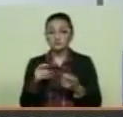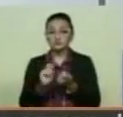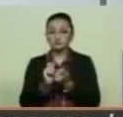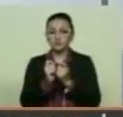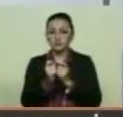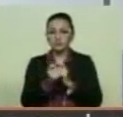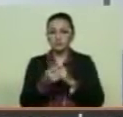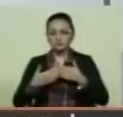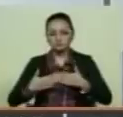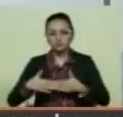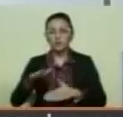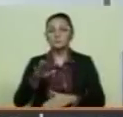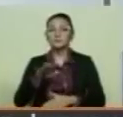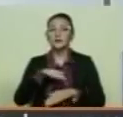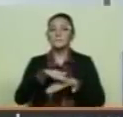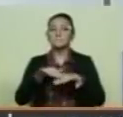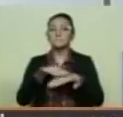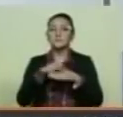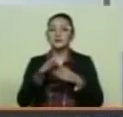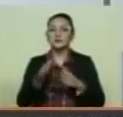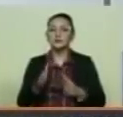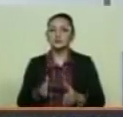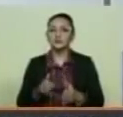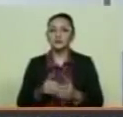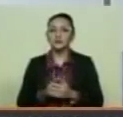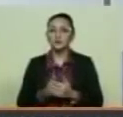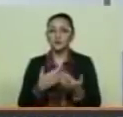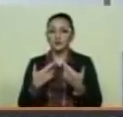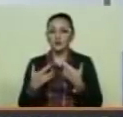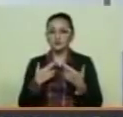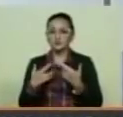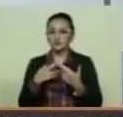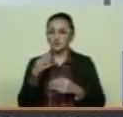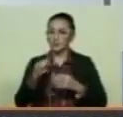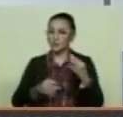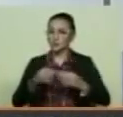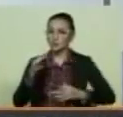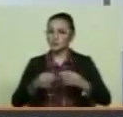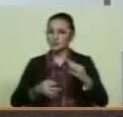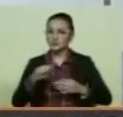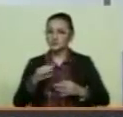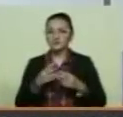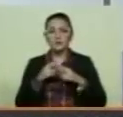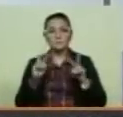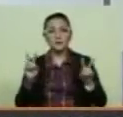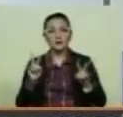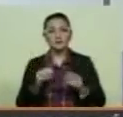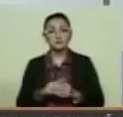llevar adelante el Ministerio del Poder Popular para Relaciones Interiores, Justicia y Paz, en ese